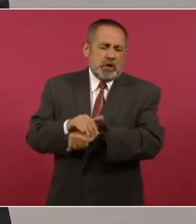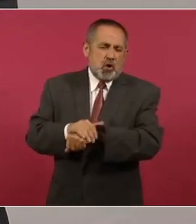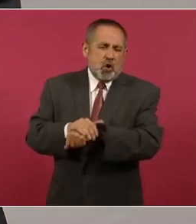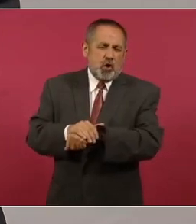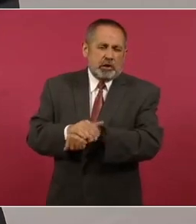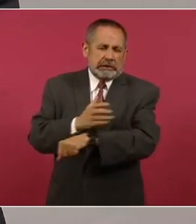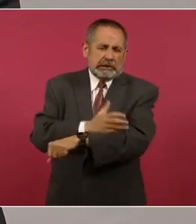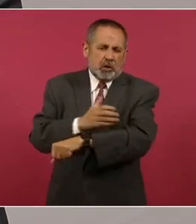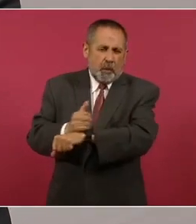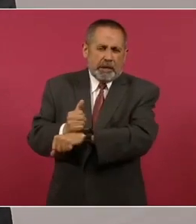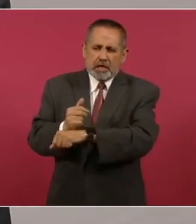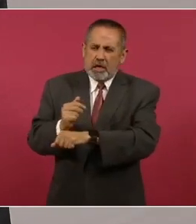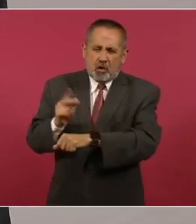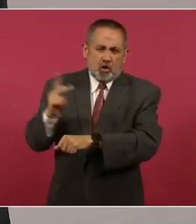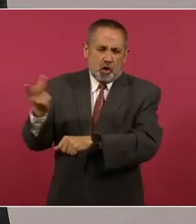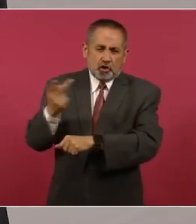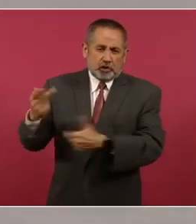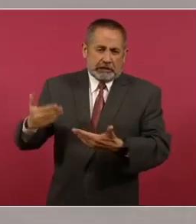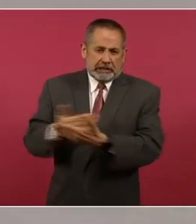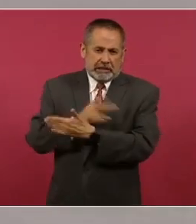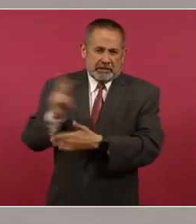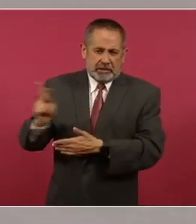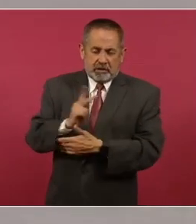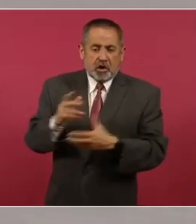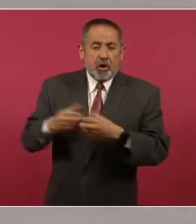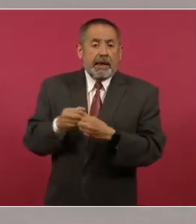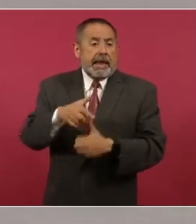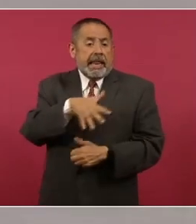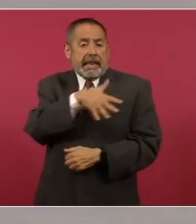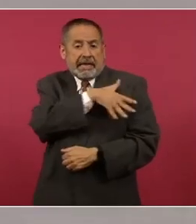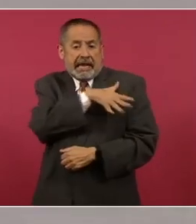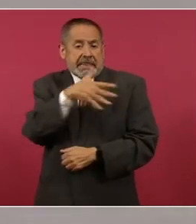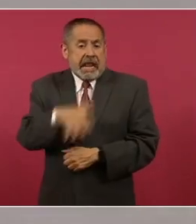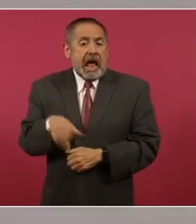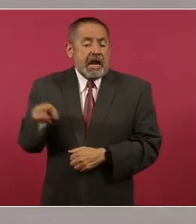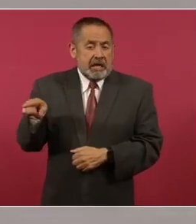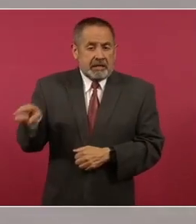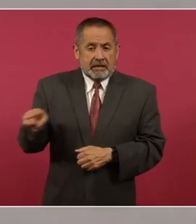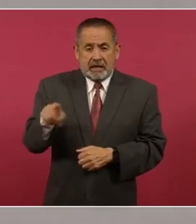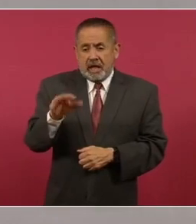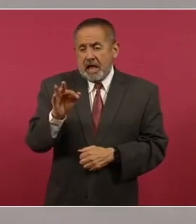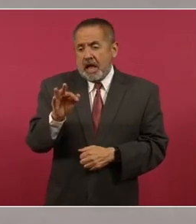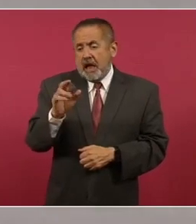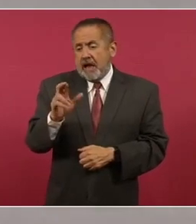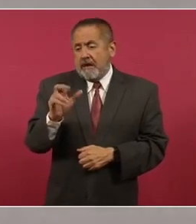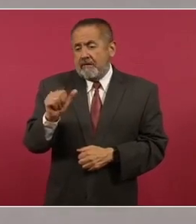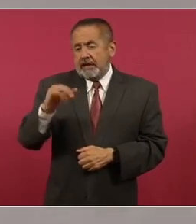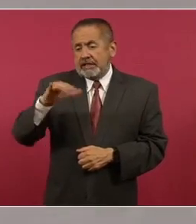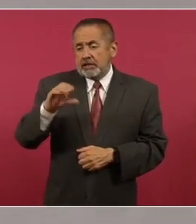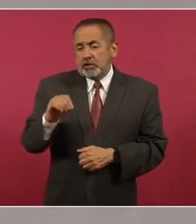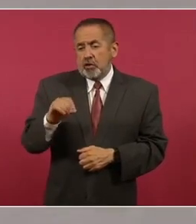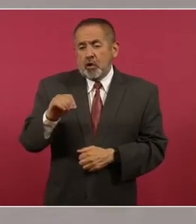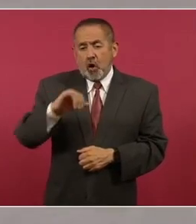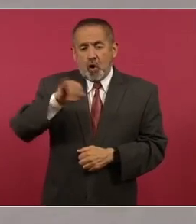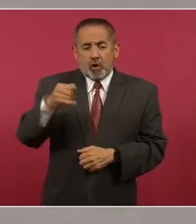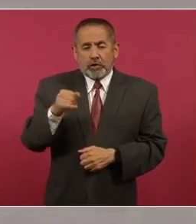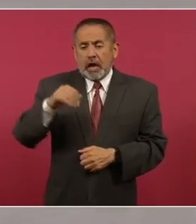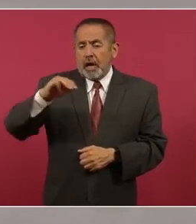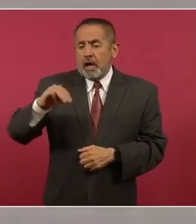amigo, compañero y paisano, el general Francisco J. Mújica.